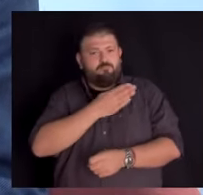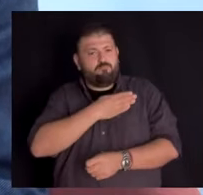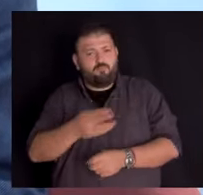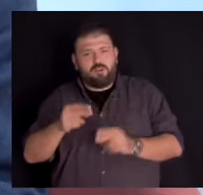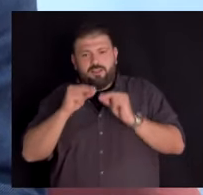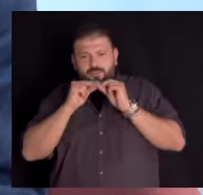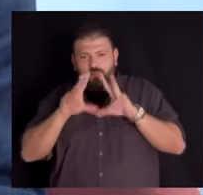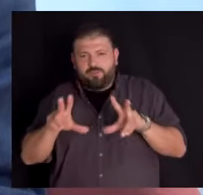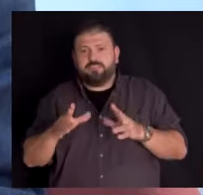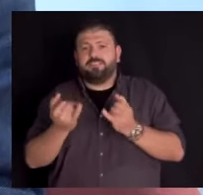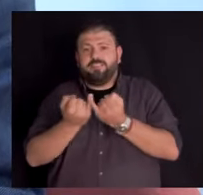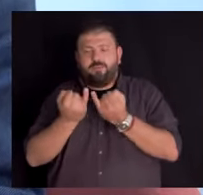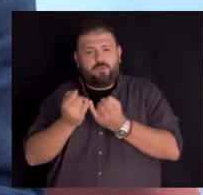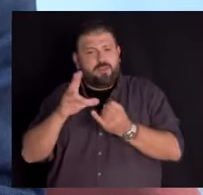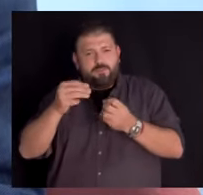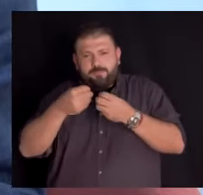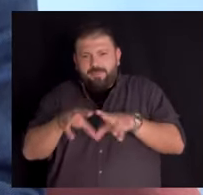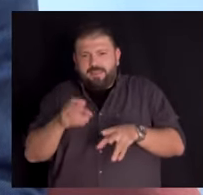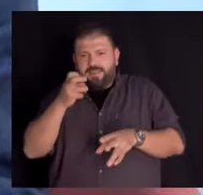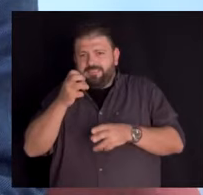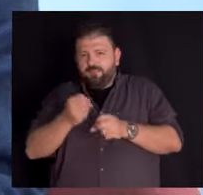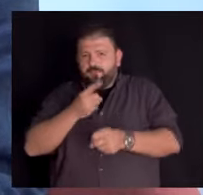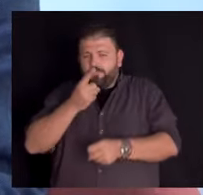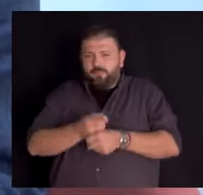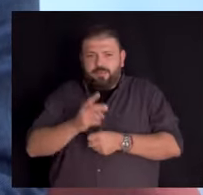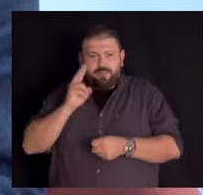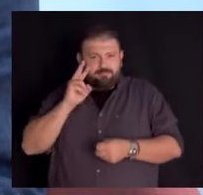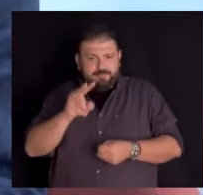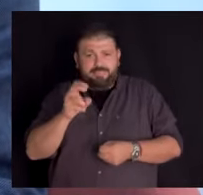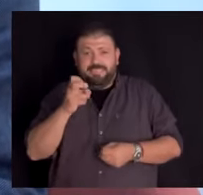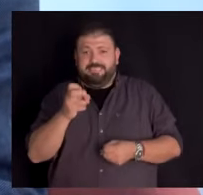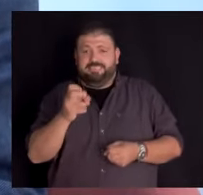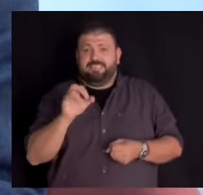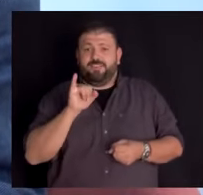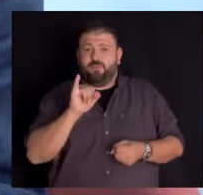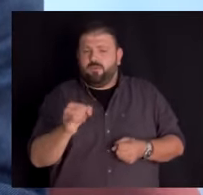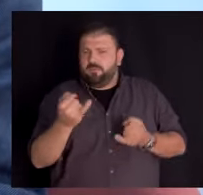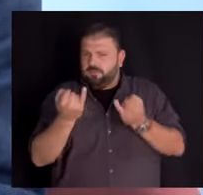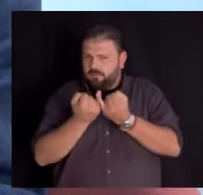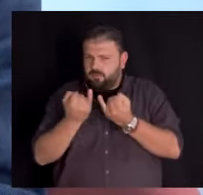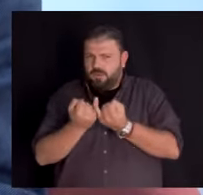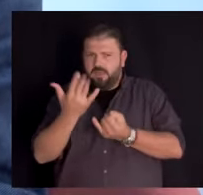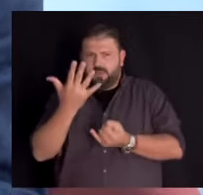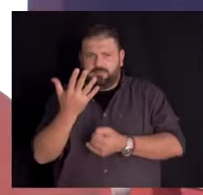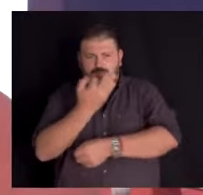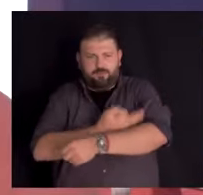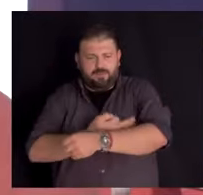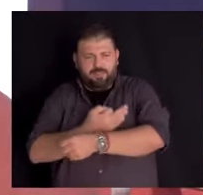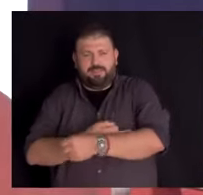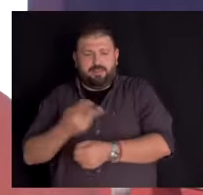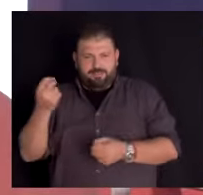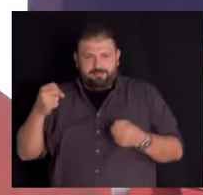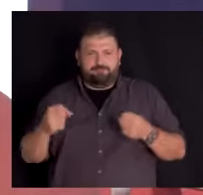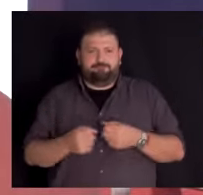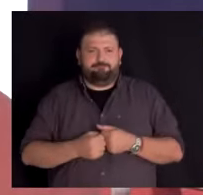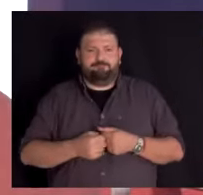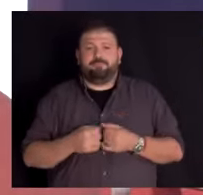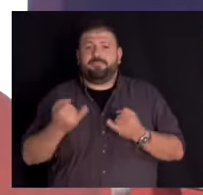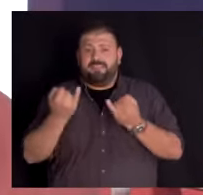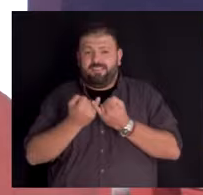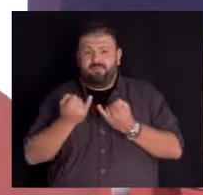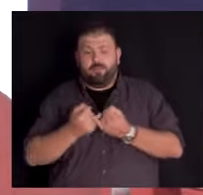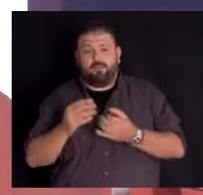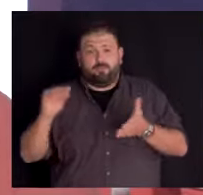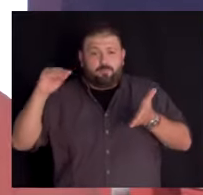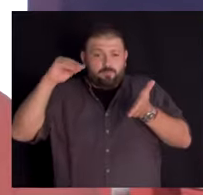con sus organizaciones, con sus invitados, para que nos sintonicen el jueves, igual a las 5 de la tarde, Klaus. Así es, pónganos un like,